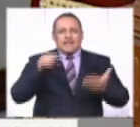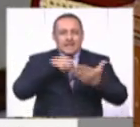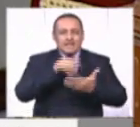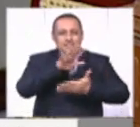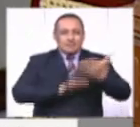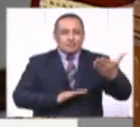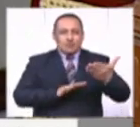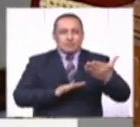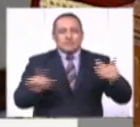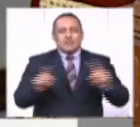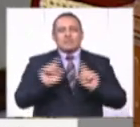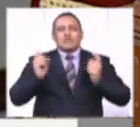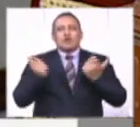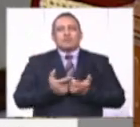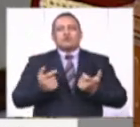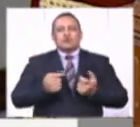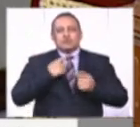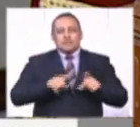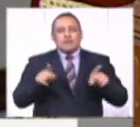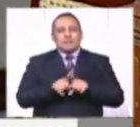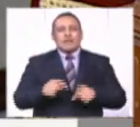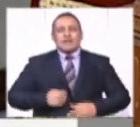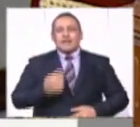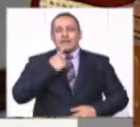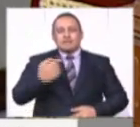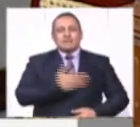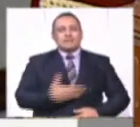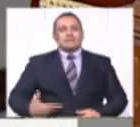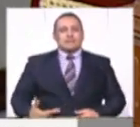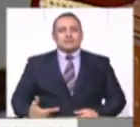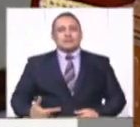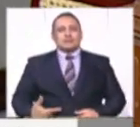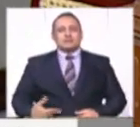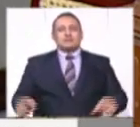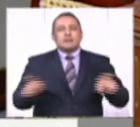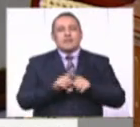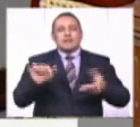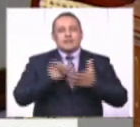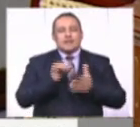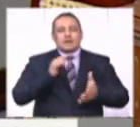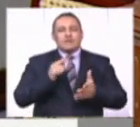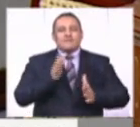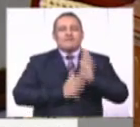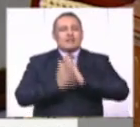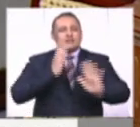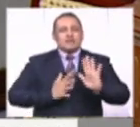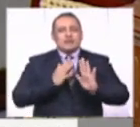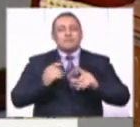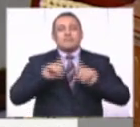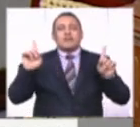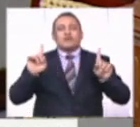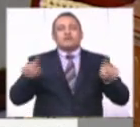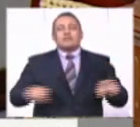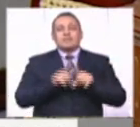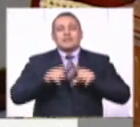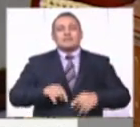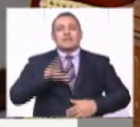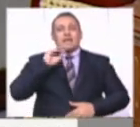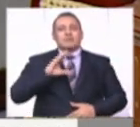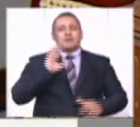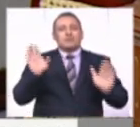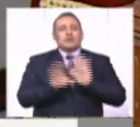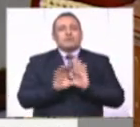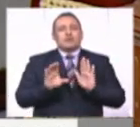informe de la comisión pues señor presidente una falsía Pero además se dice